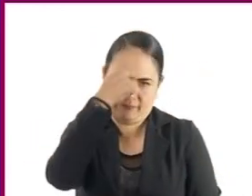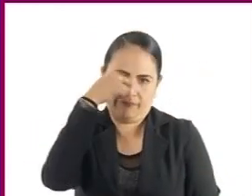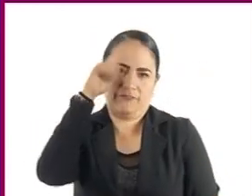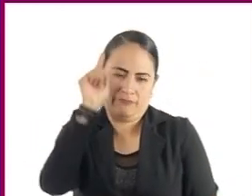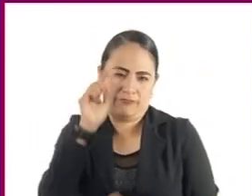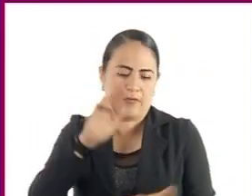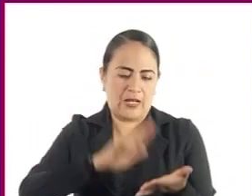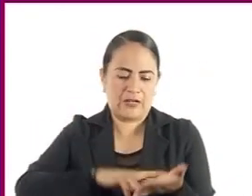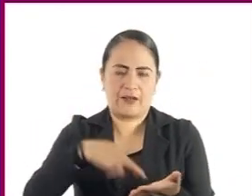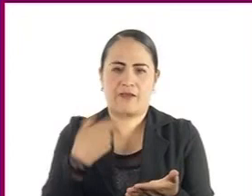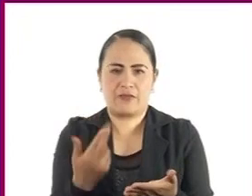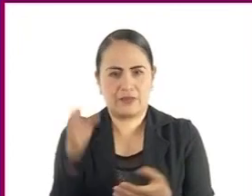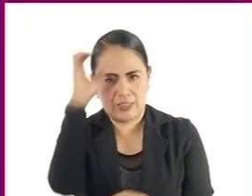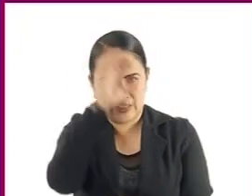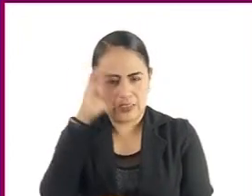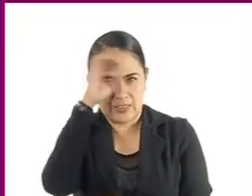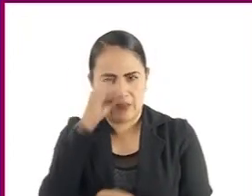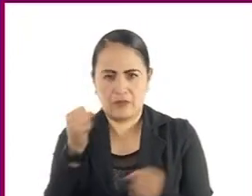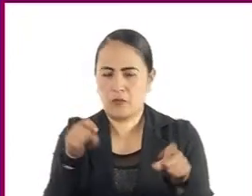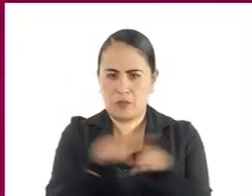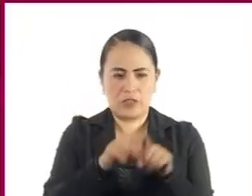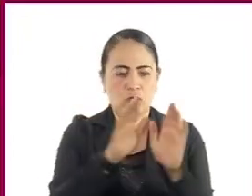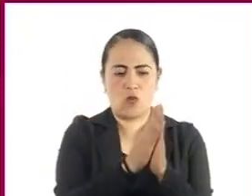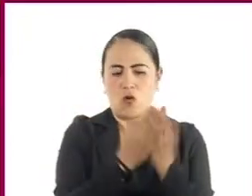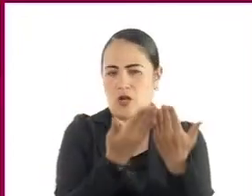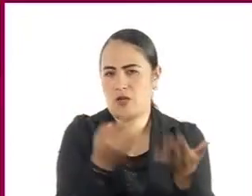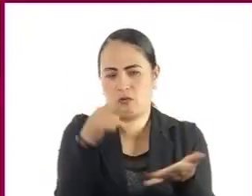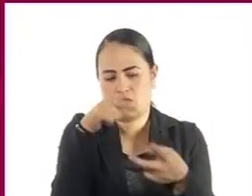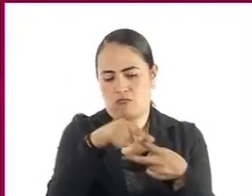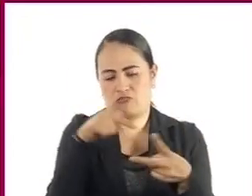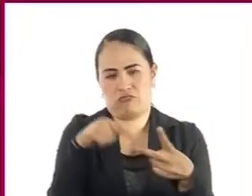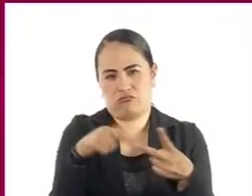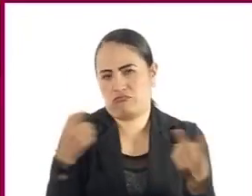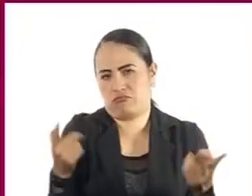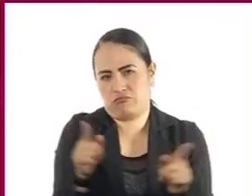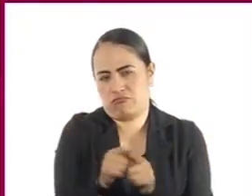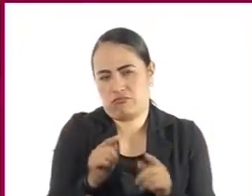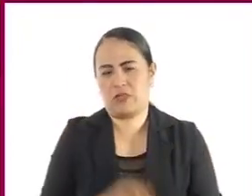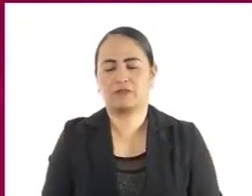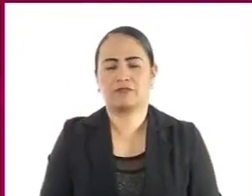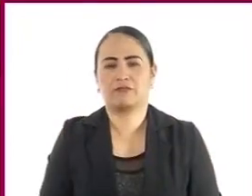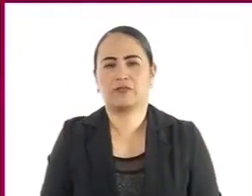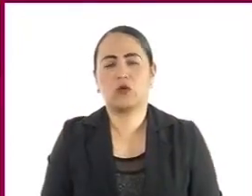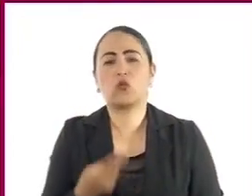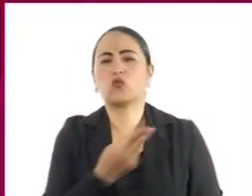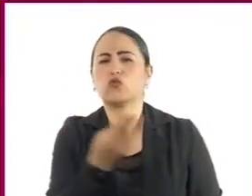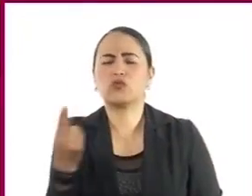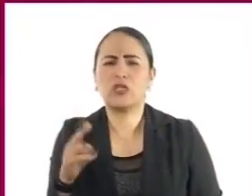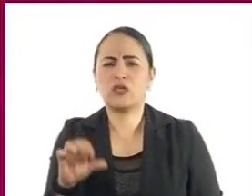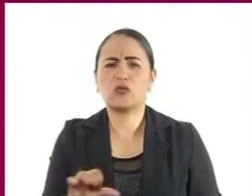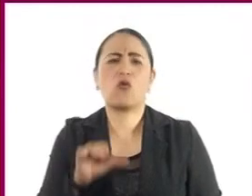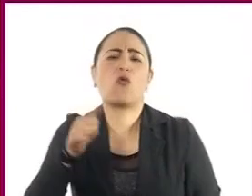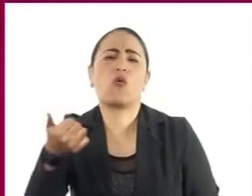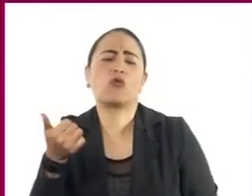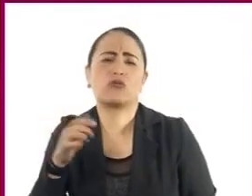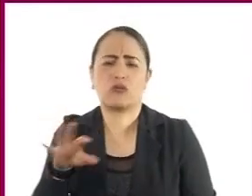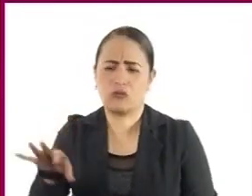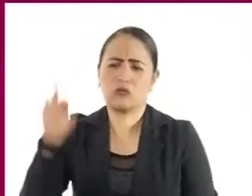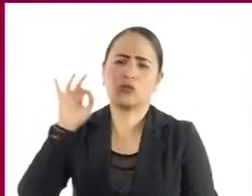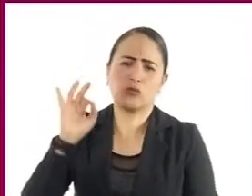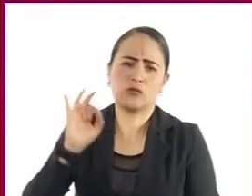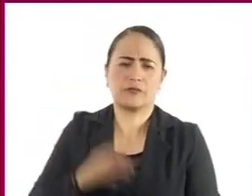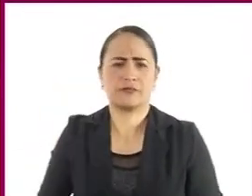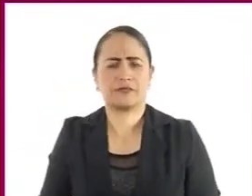revista científica y en el libro profesor. Además de los mencionados, ¿en dónde más buscaría? ¿Y qué